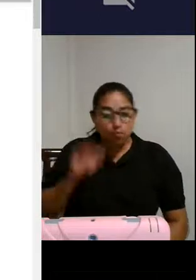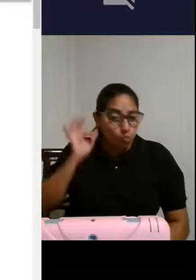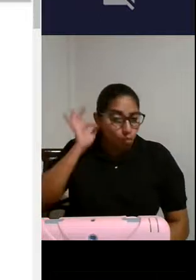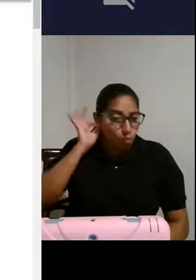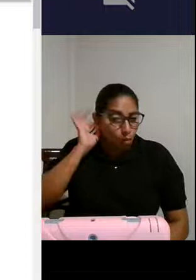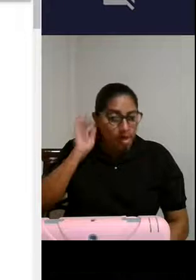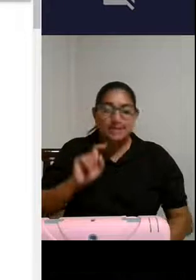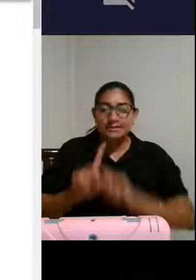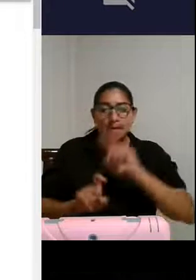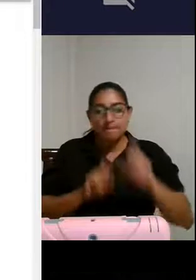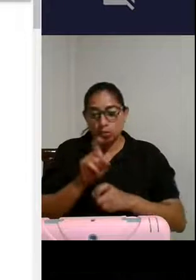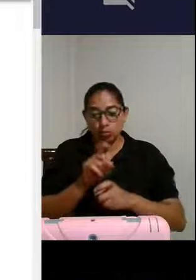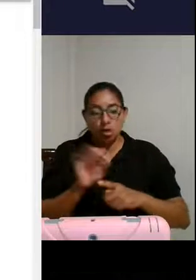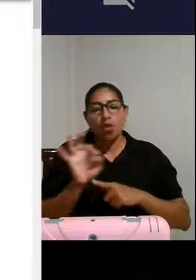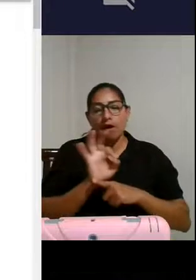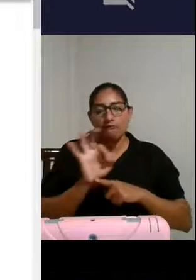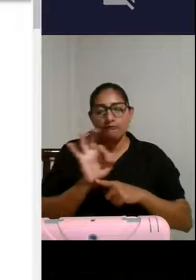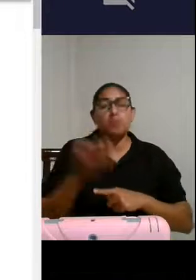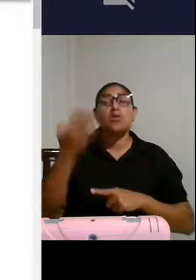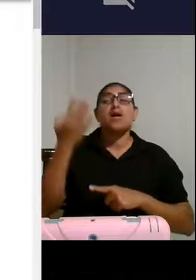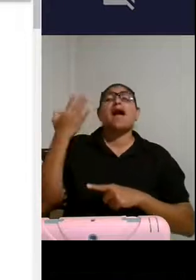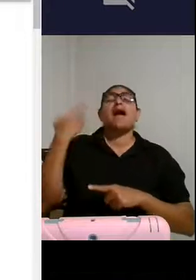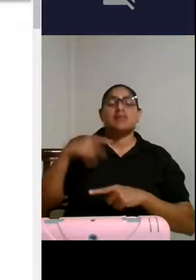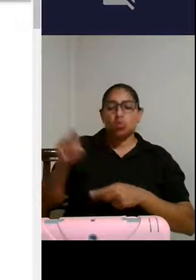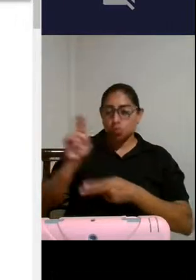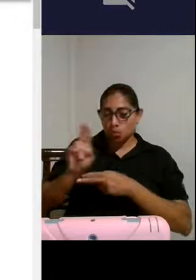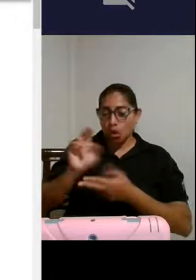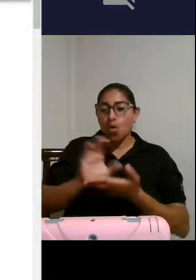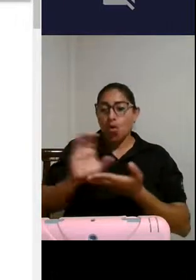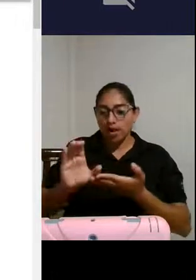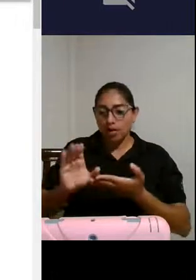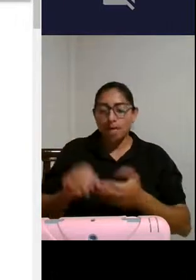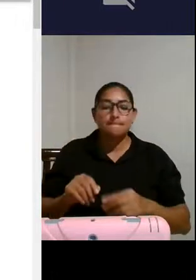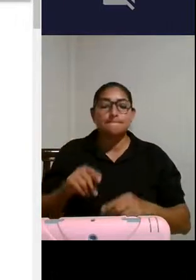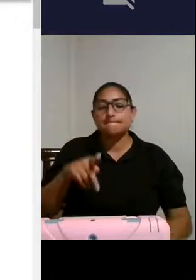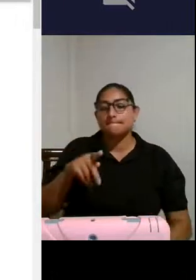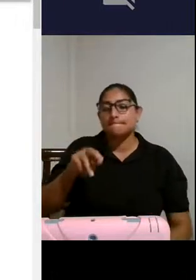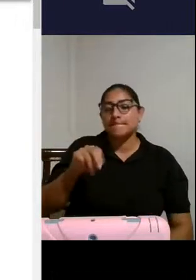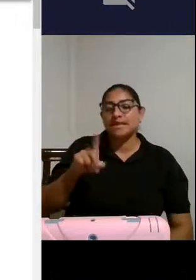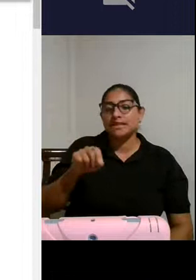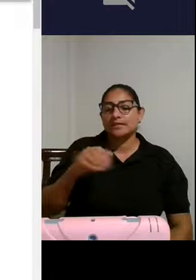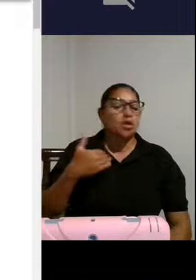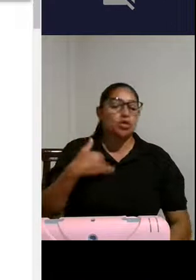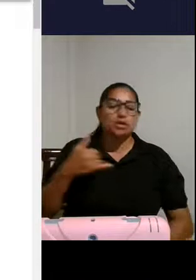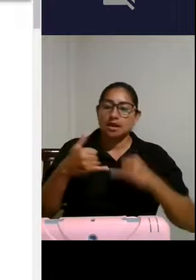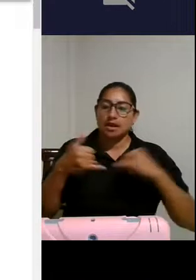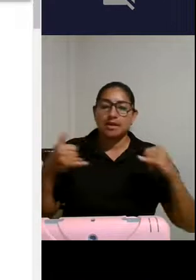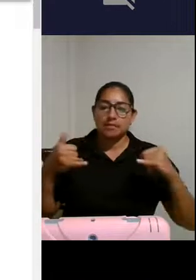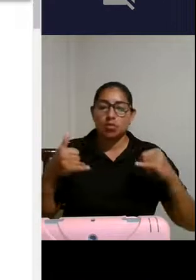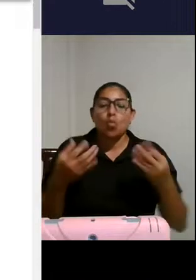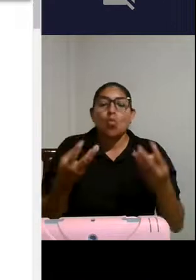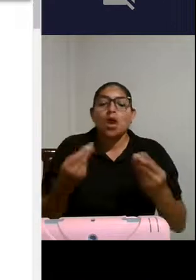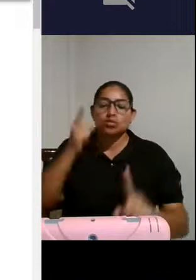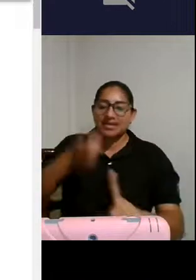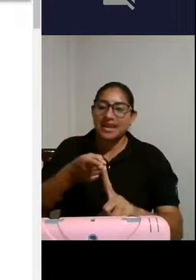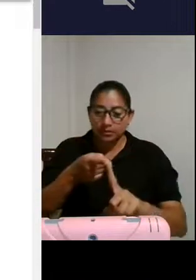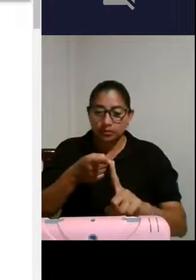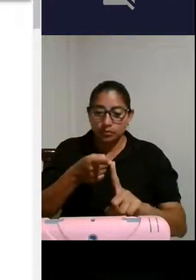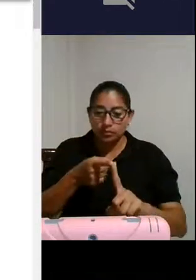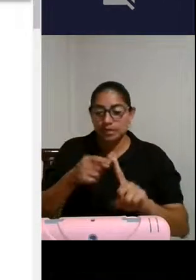Sí, lo que pasa es que esa fórmula de la pendiente no es un límite, sino que es un cálculo directo de